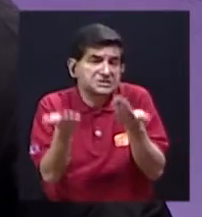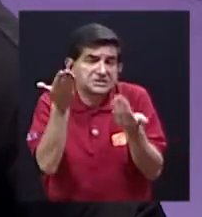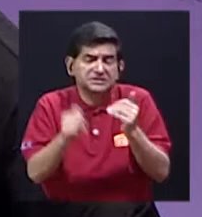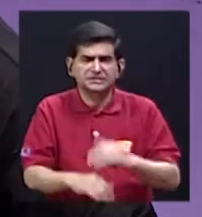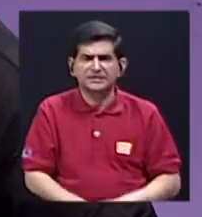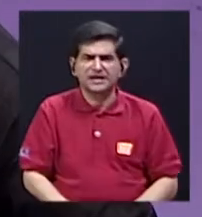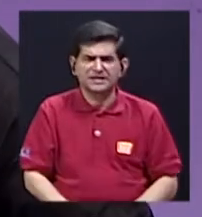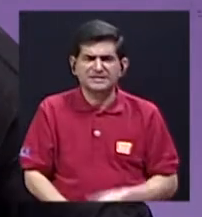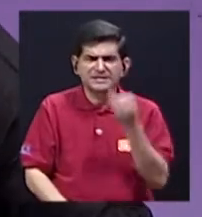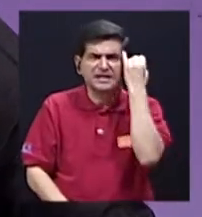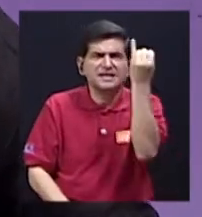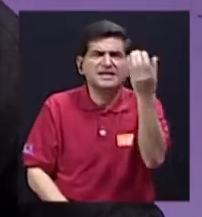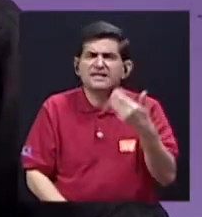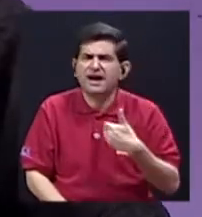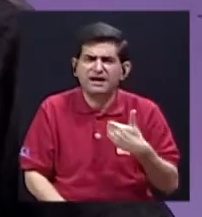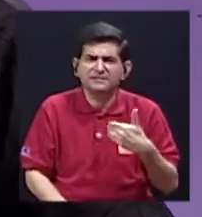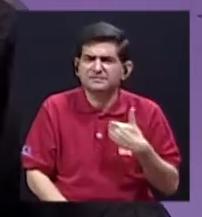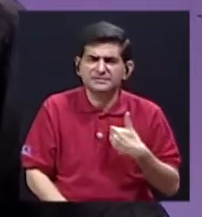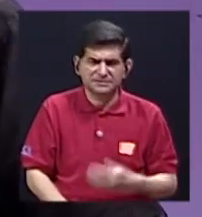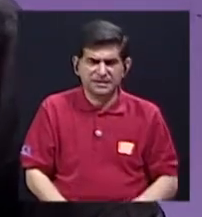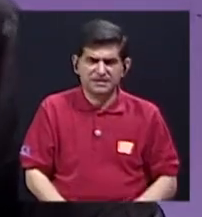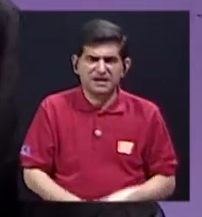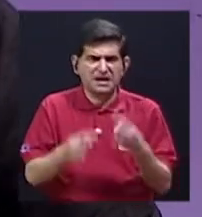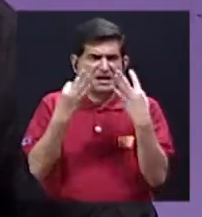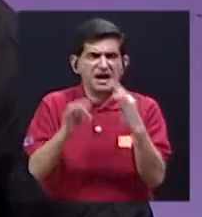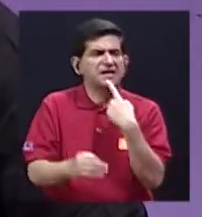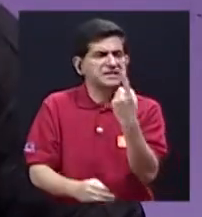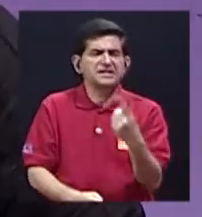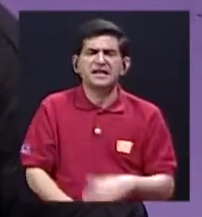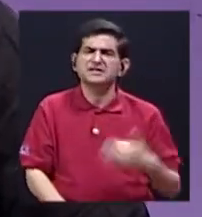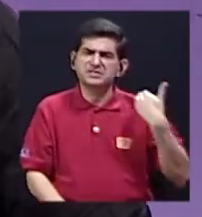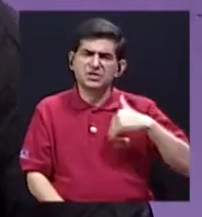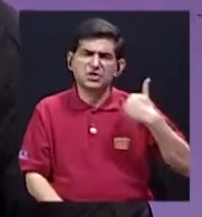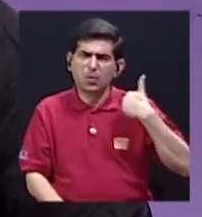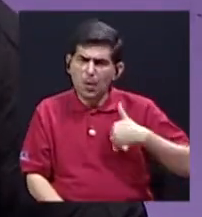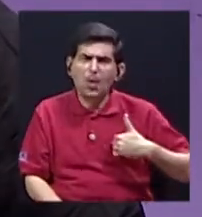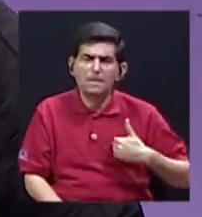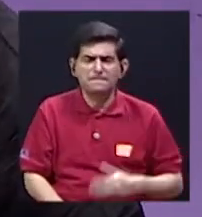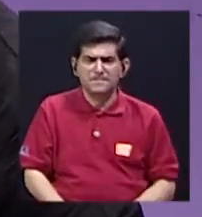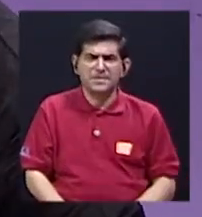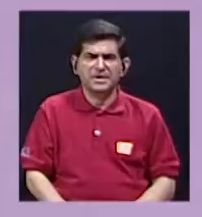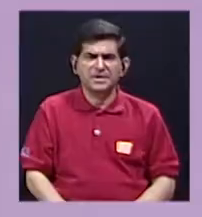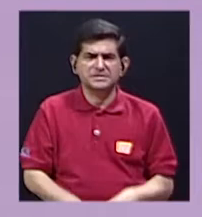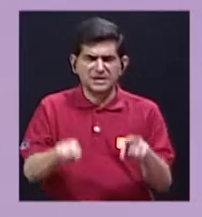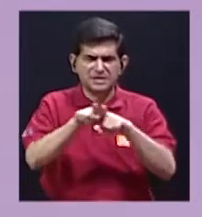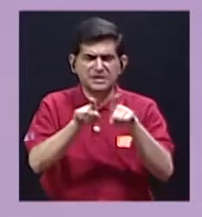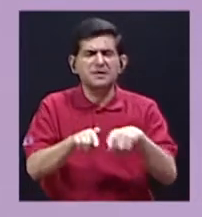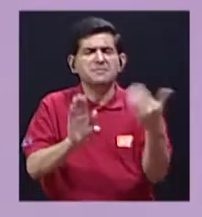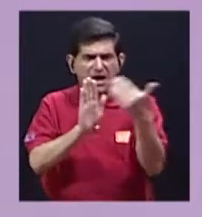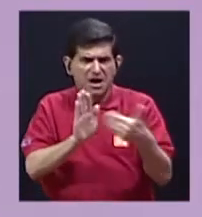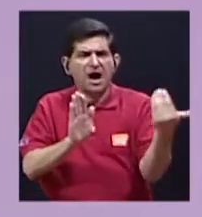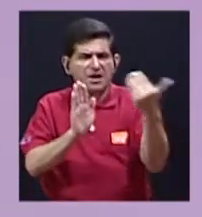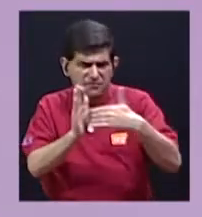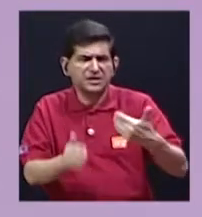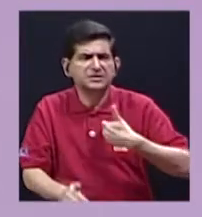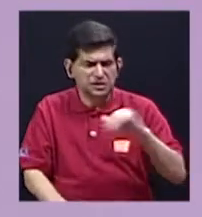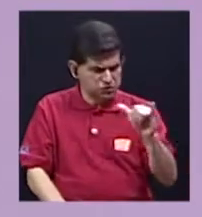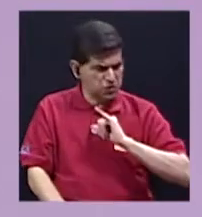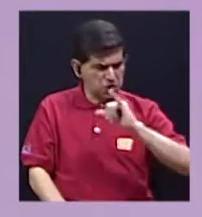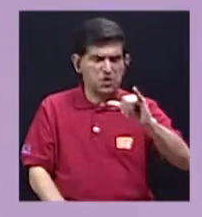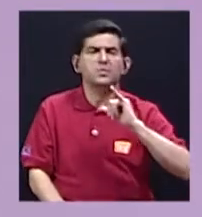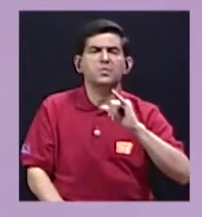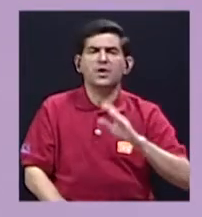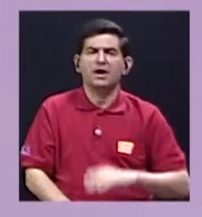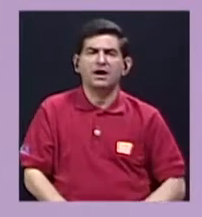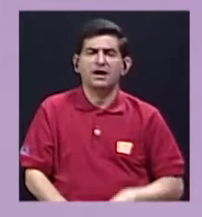tendencias por decirlo así decir que son los hombres los que son violentados que son igualmente